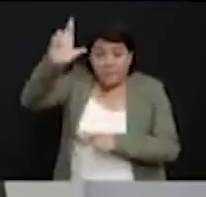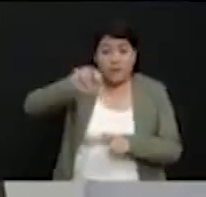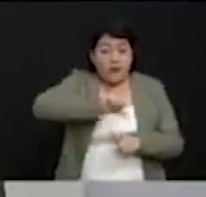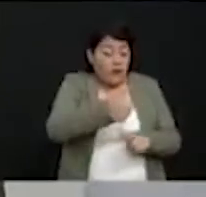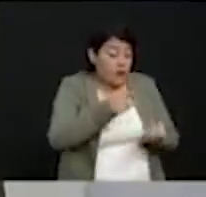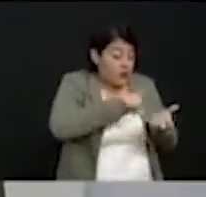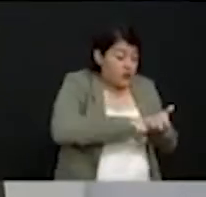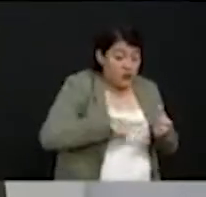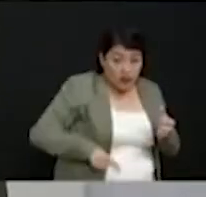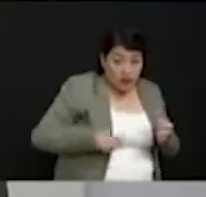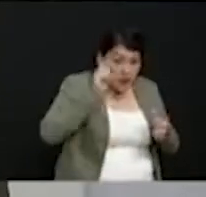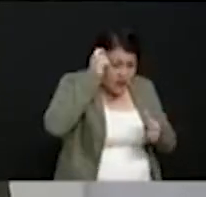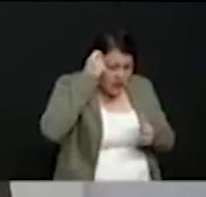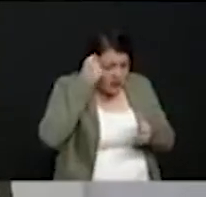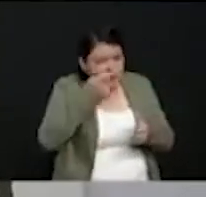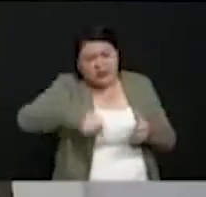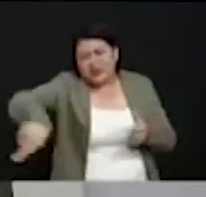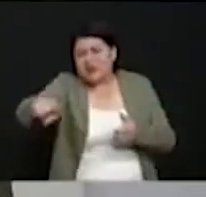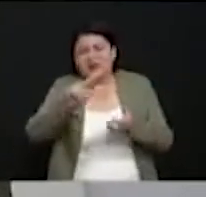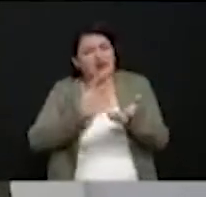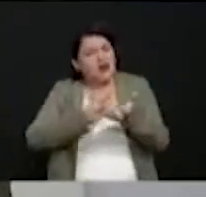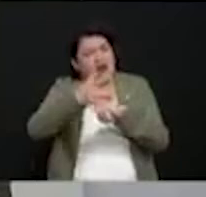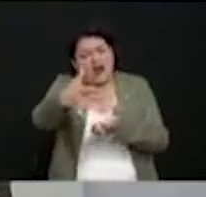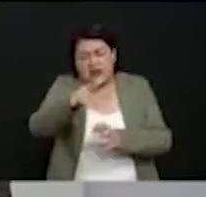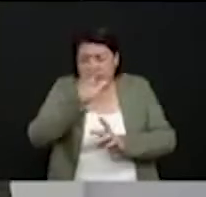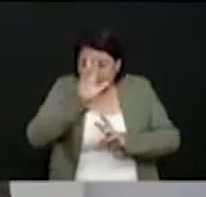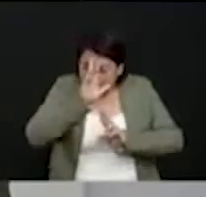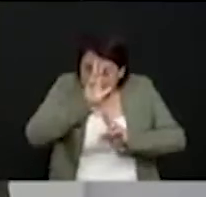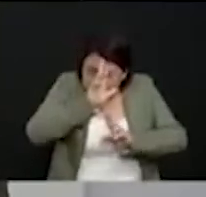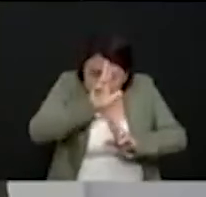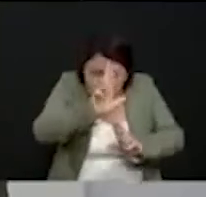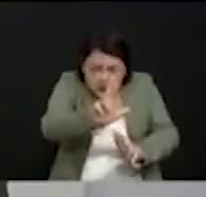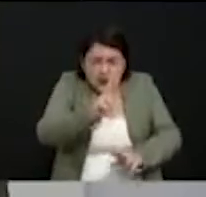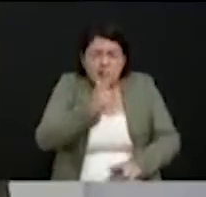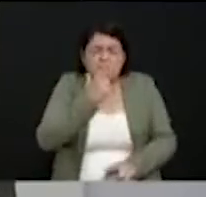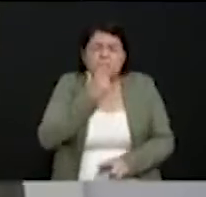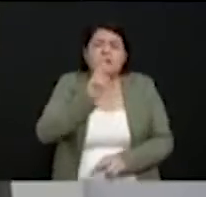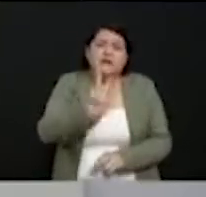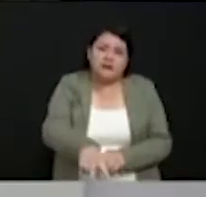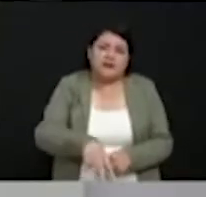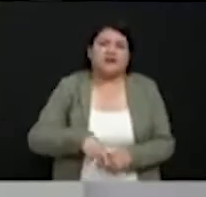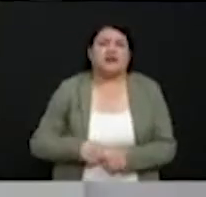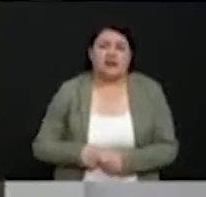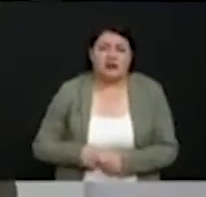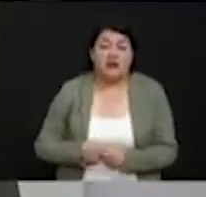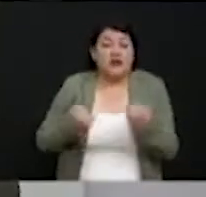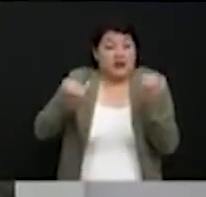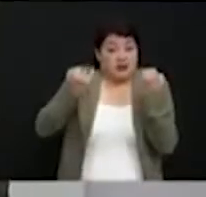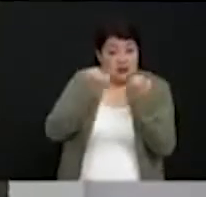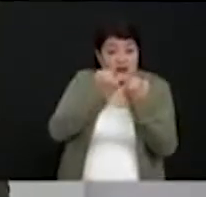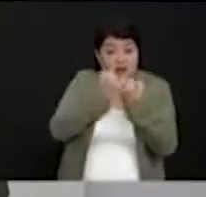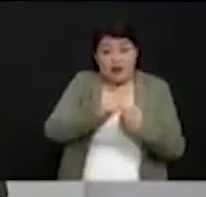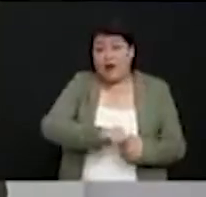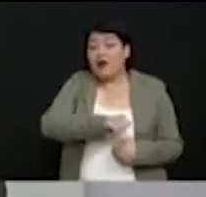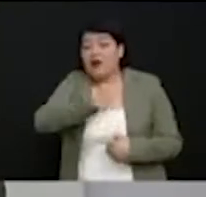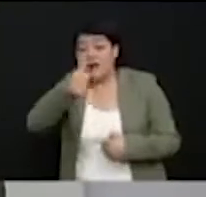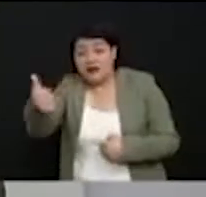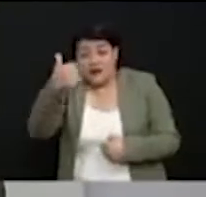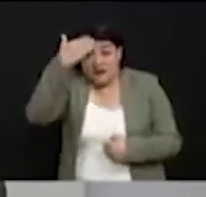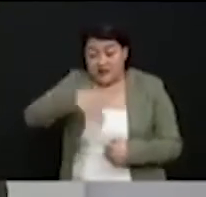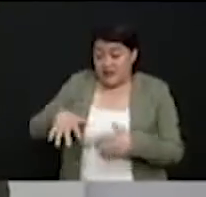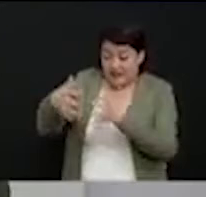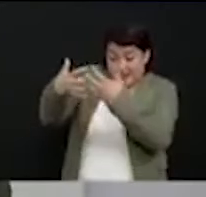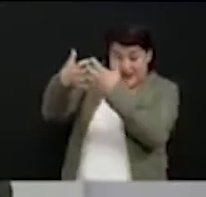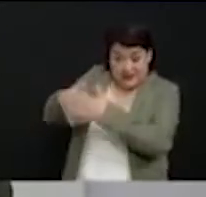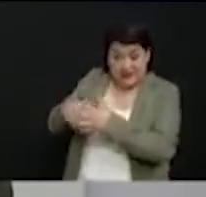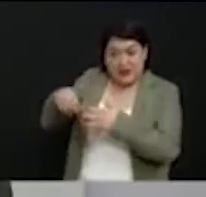públicos mi gratitud admiración y respeto valoró también el generoso esfuerzo del sector